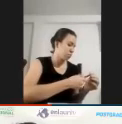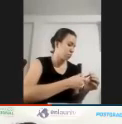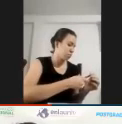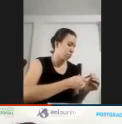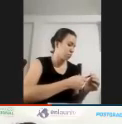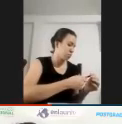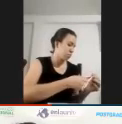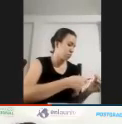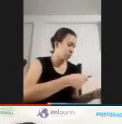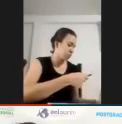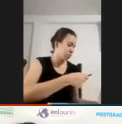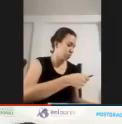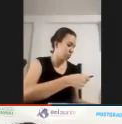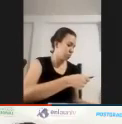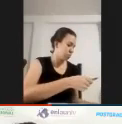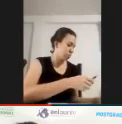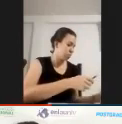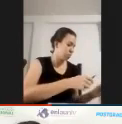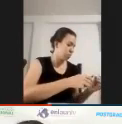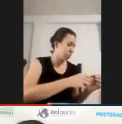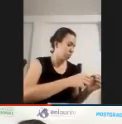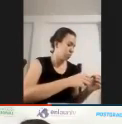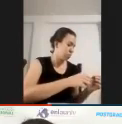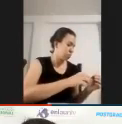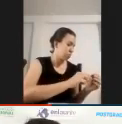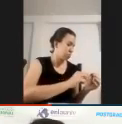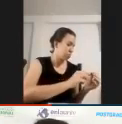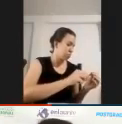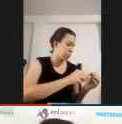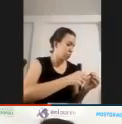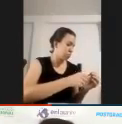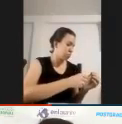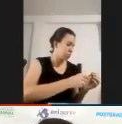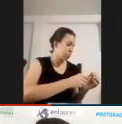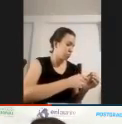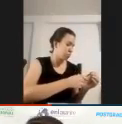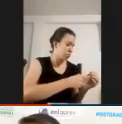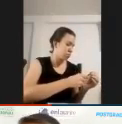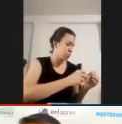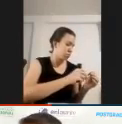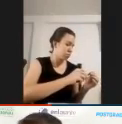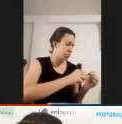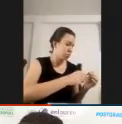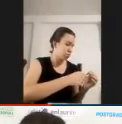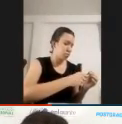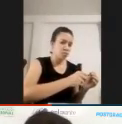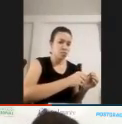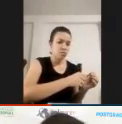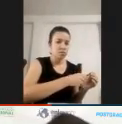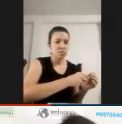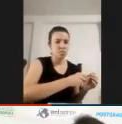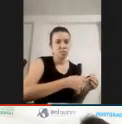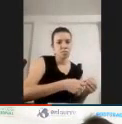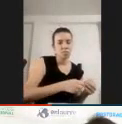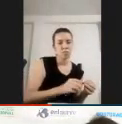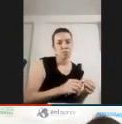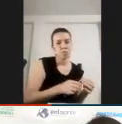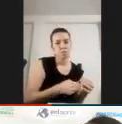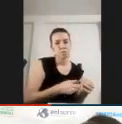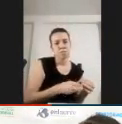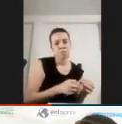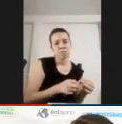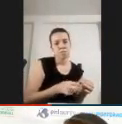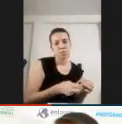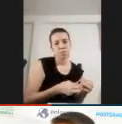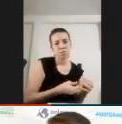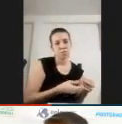las fuentes del derecho registral y notarial. Ahora bien, respecto a la evolución histórica del derecho registral y notarial, nosotros